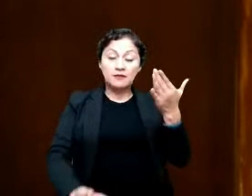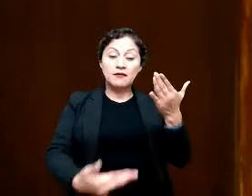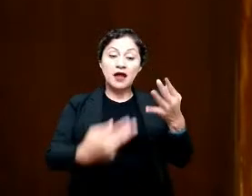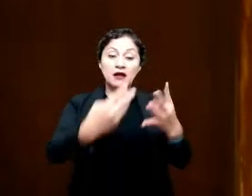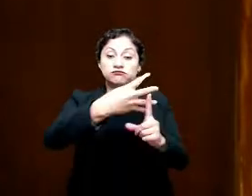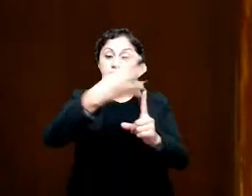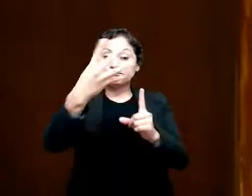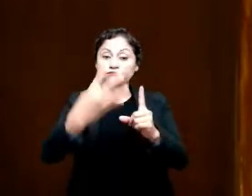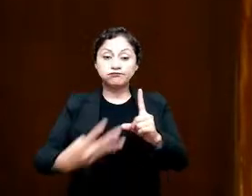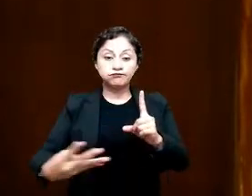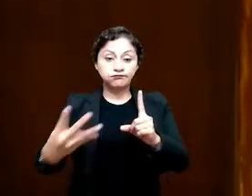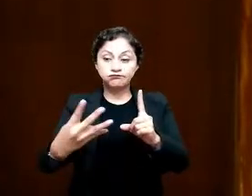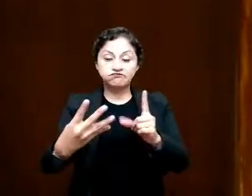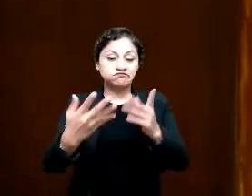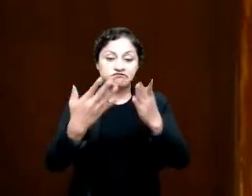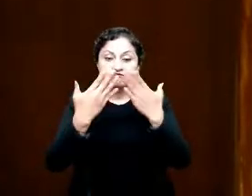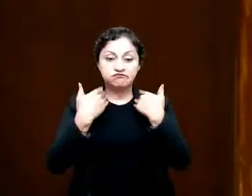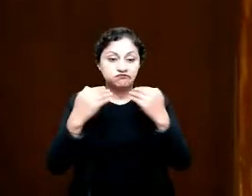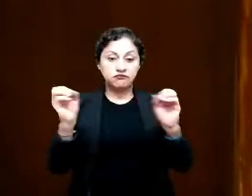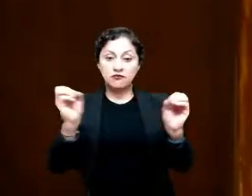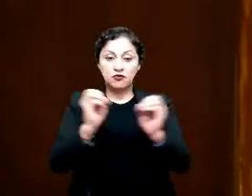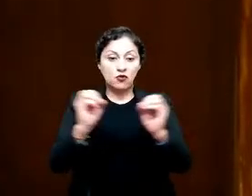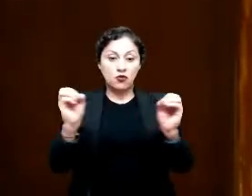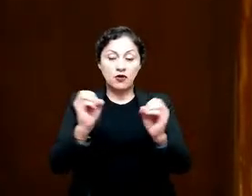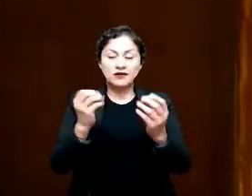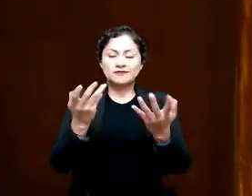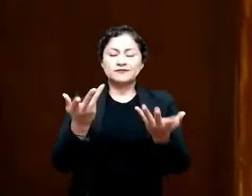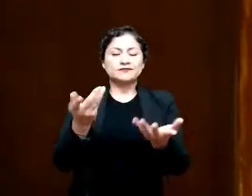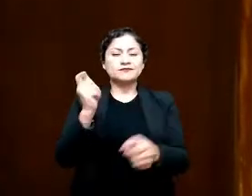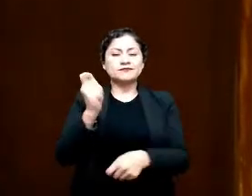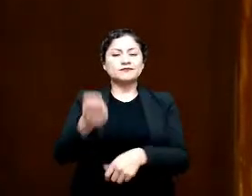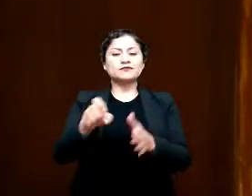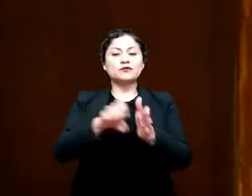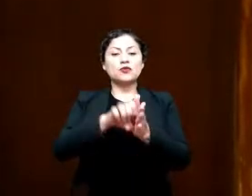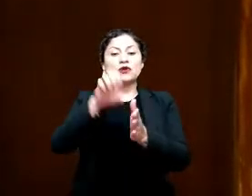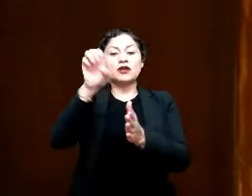aquellos delitos cometidos contra la población